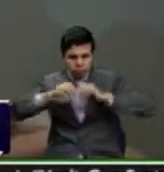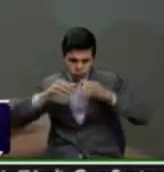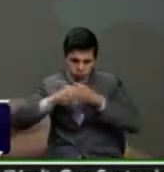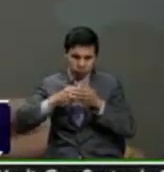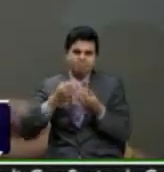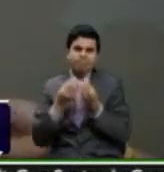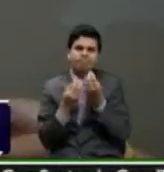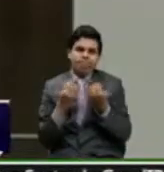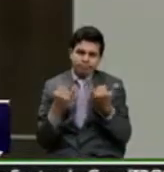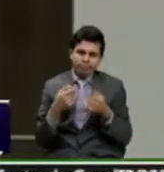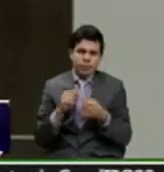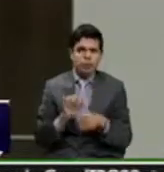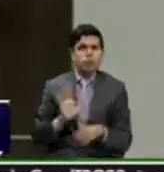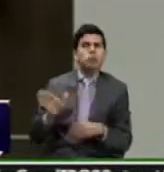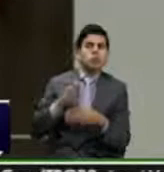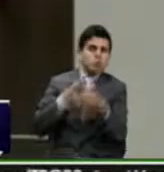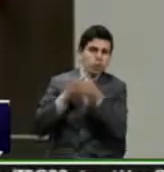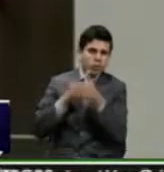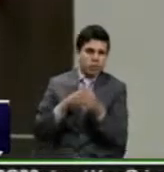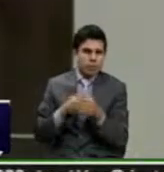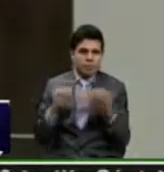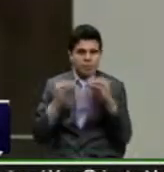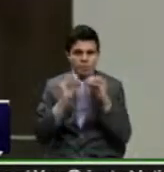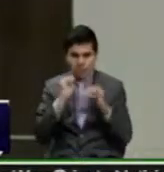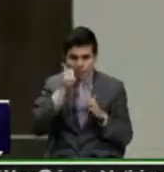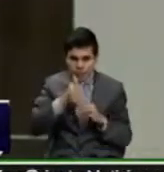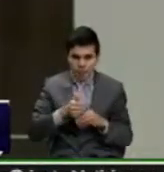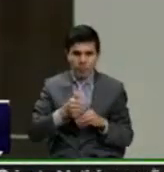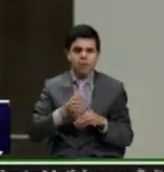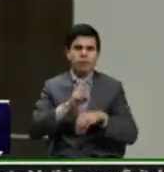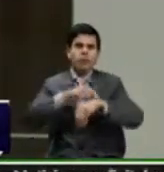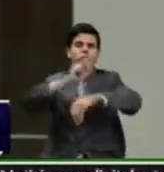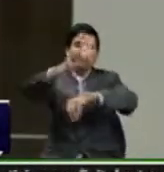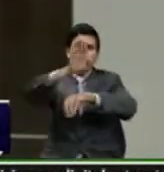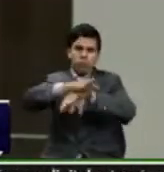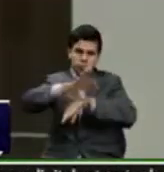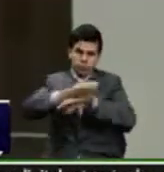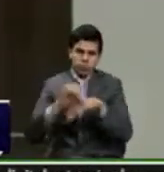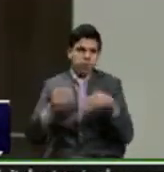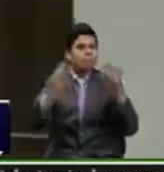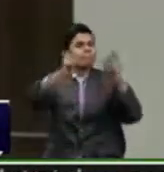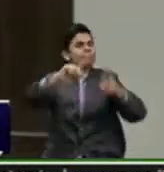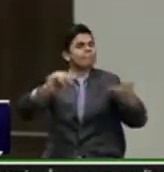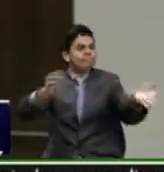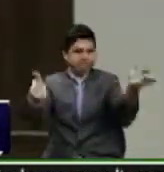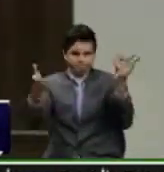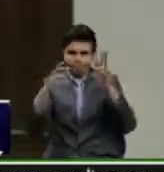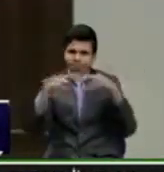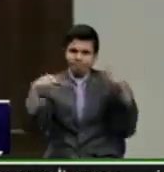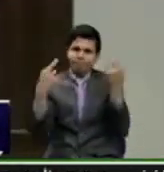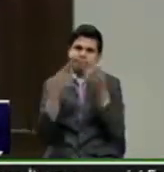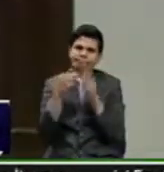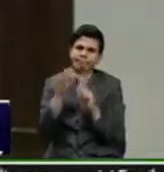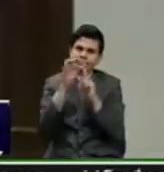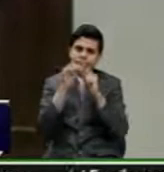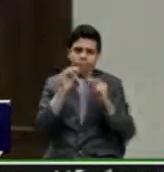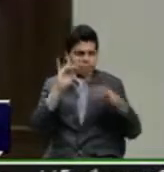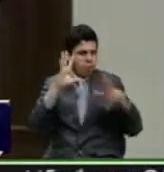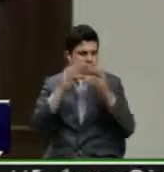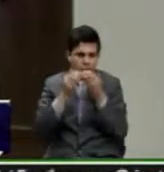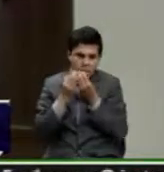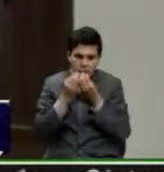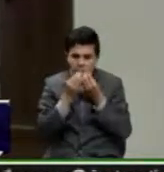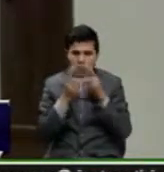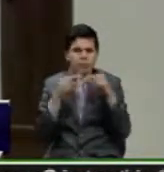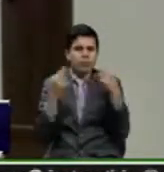estamos amenazados. Para mañana, a partir de las 2 de la tarde, está convocado un evento académico donde se reunirán